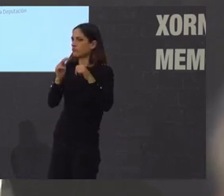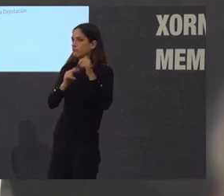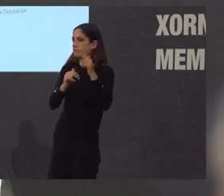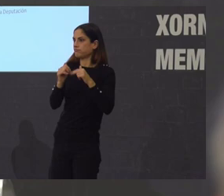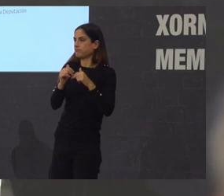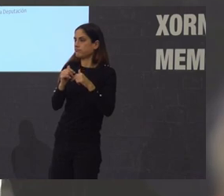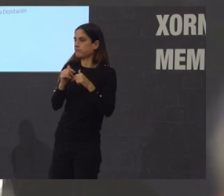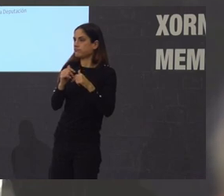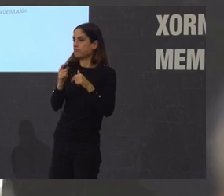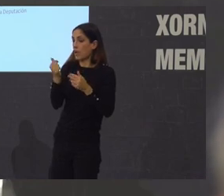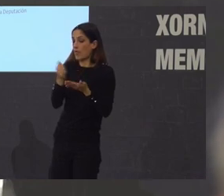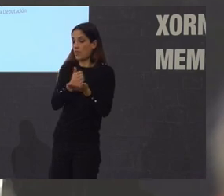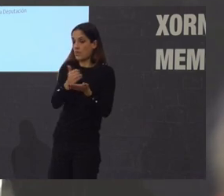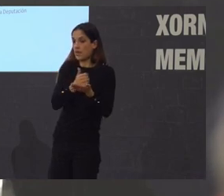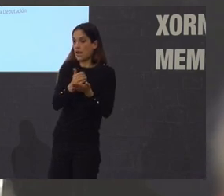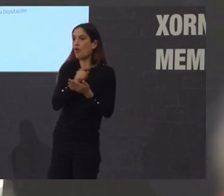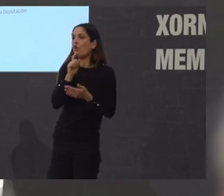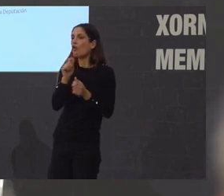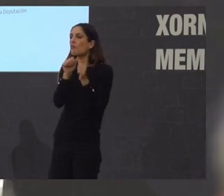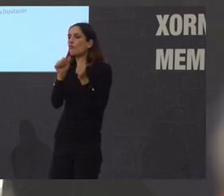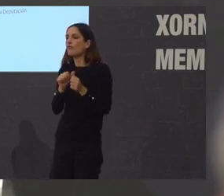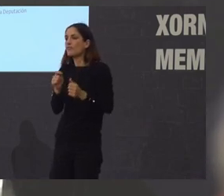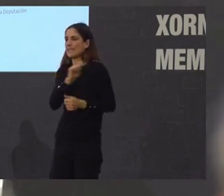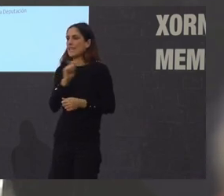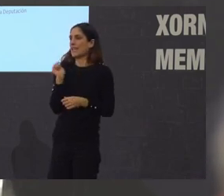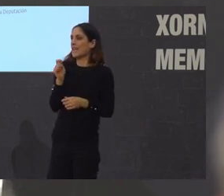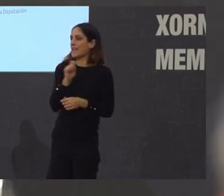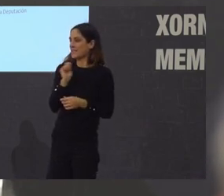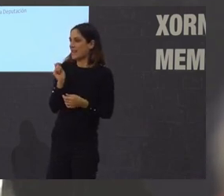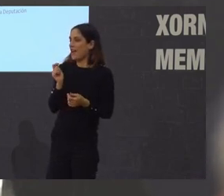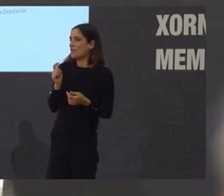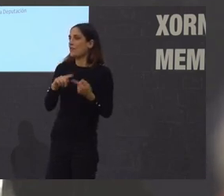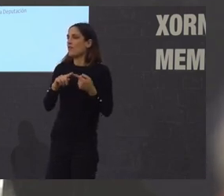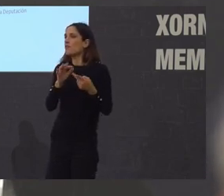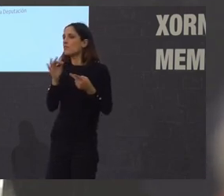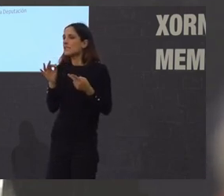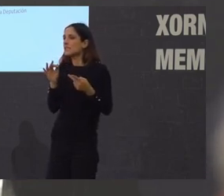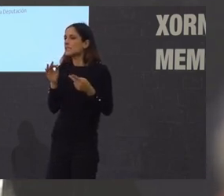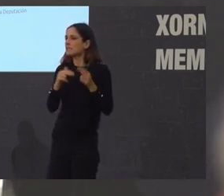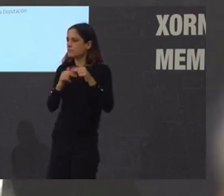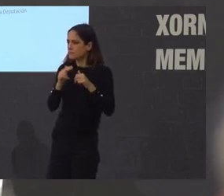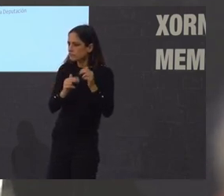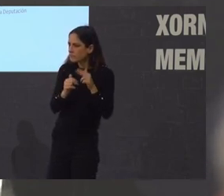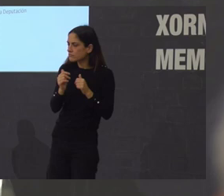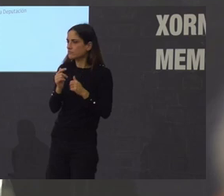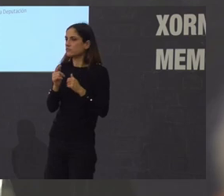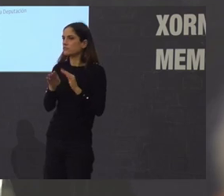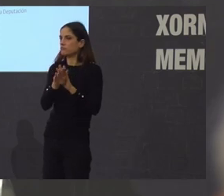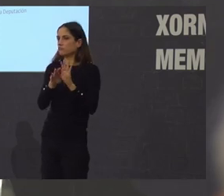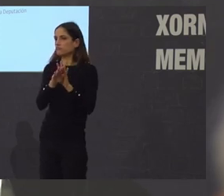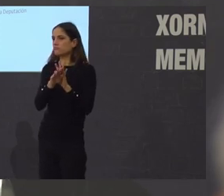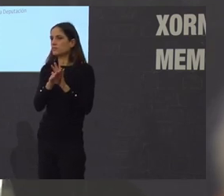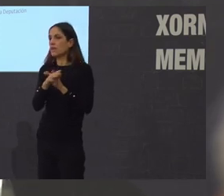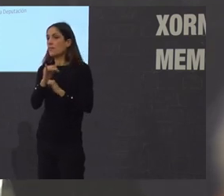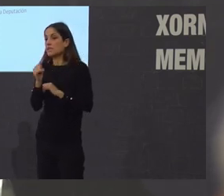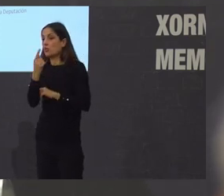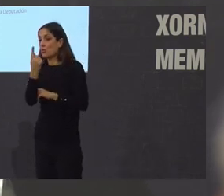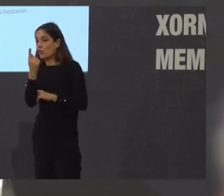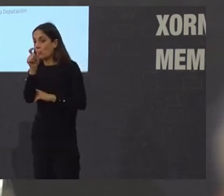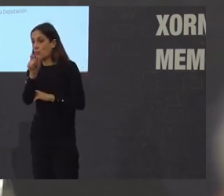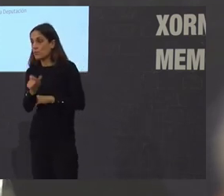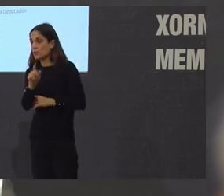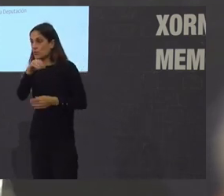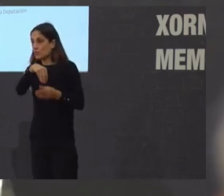esclavo parte del Valle de los Caídos, que viene de obras con Huarte y Laín, ¿no? Y OHL es esa empresa, y uno de ellos, de esa